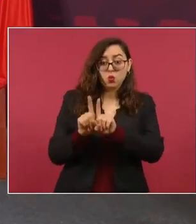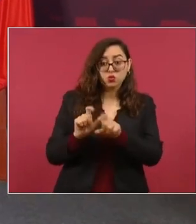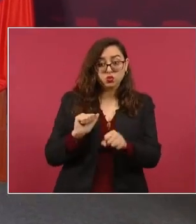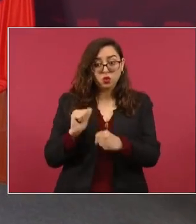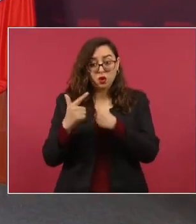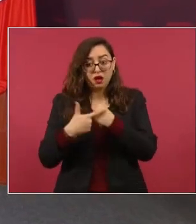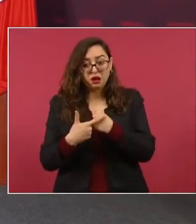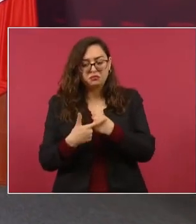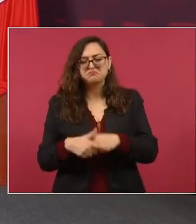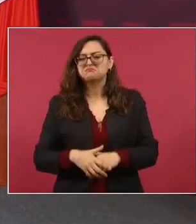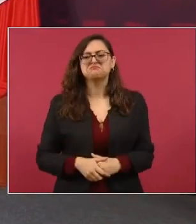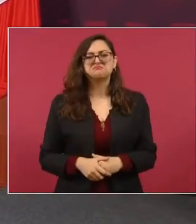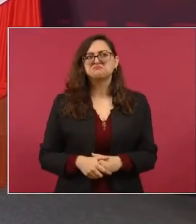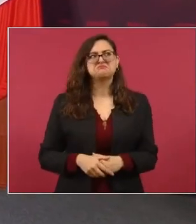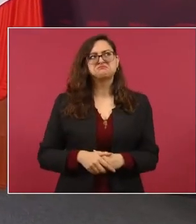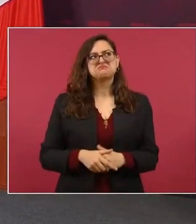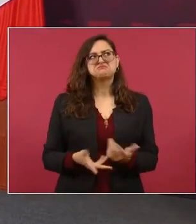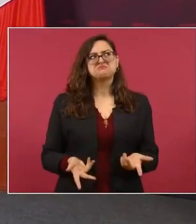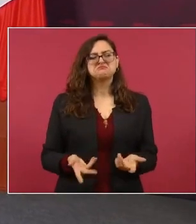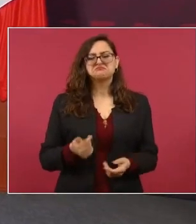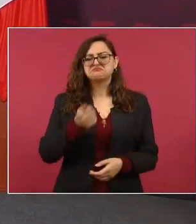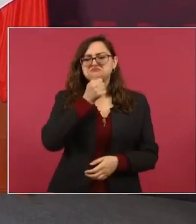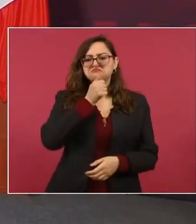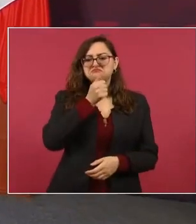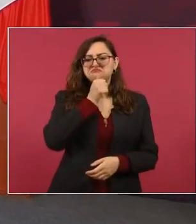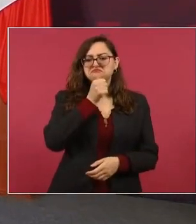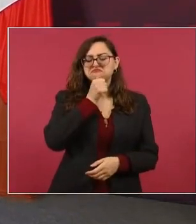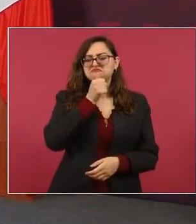Ahora no, no tenemos